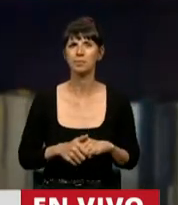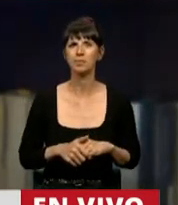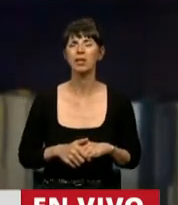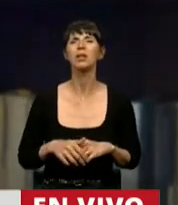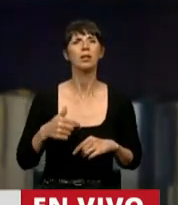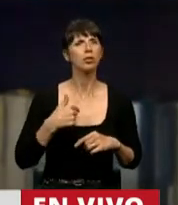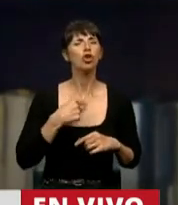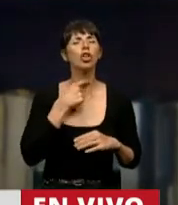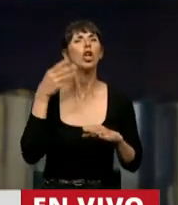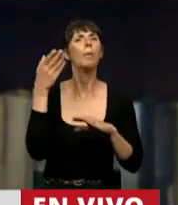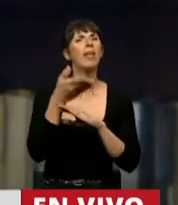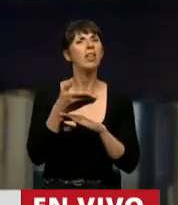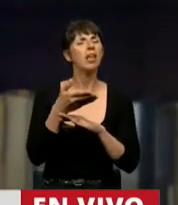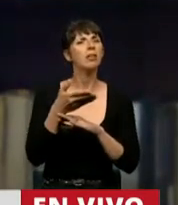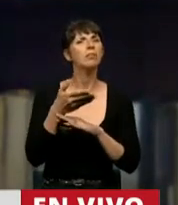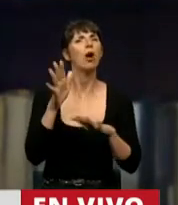moción de orden.